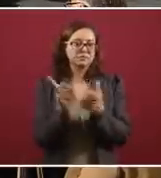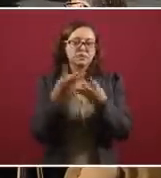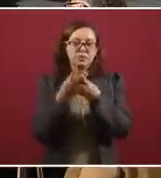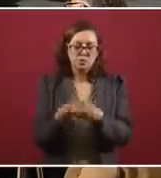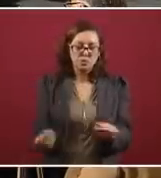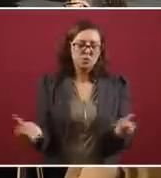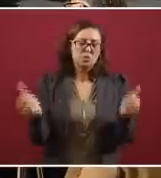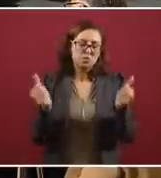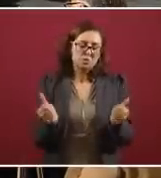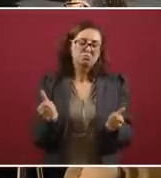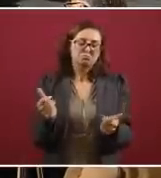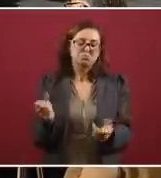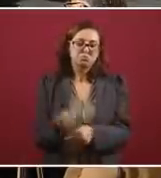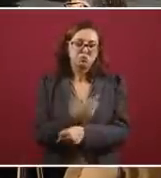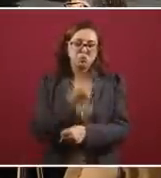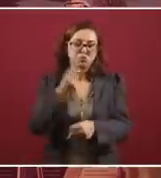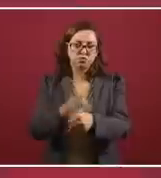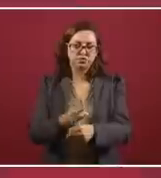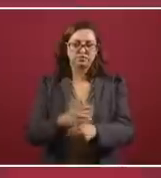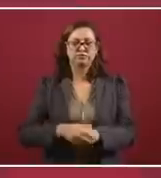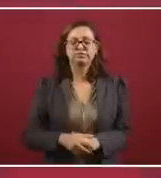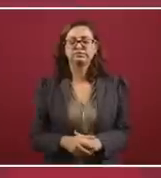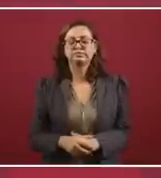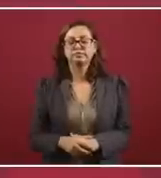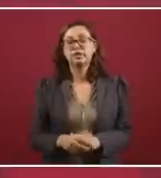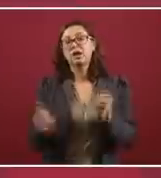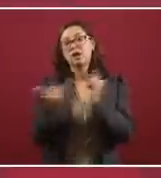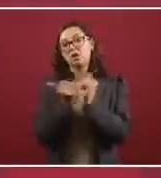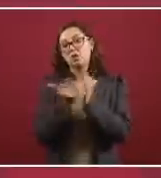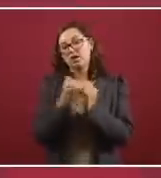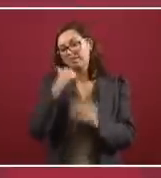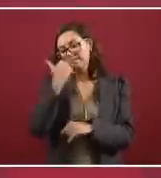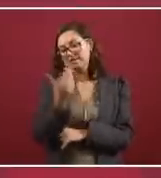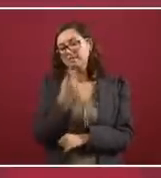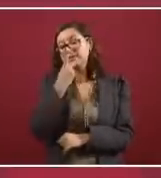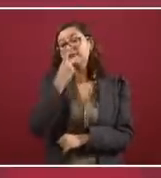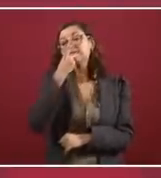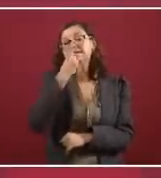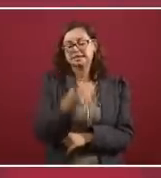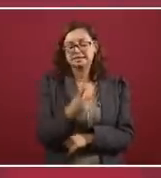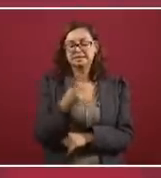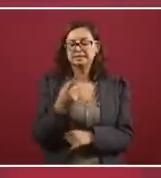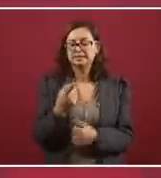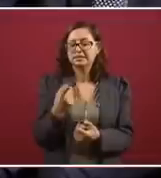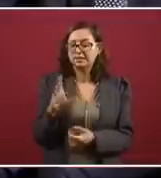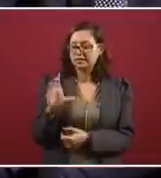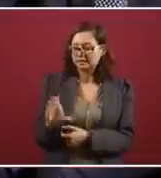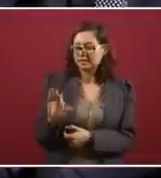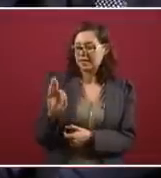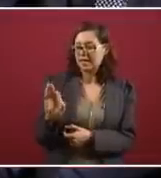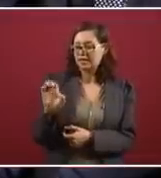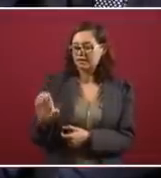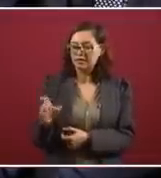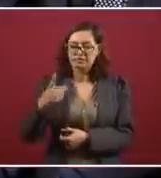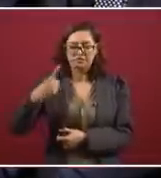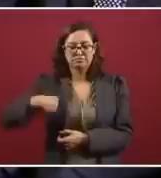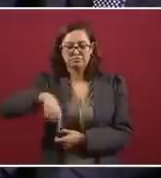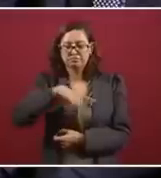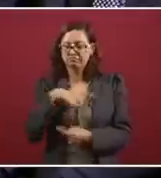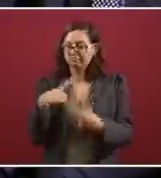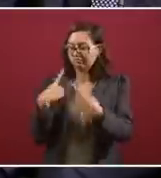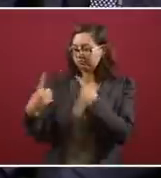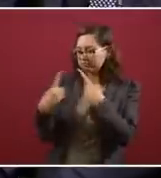También, de pasada, nada más quiero mencionar que entre lo que negociamos con la Comisión Federal de Electricidad fue hacer